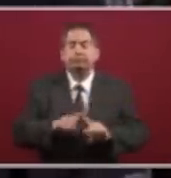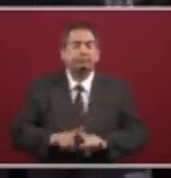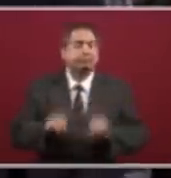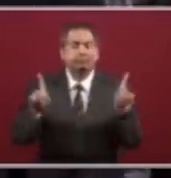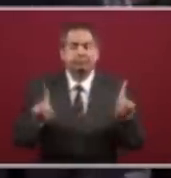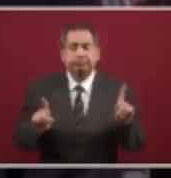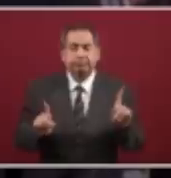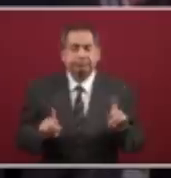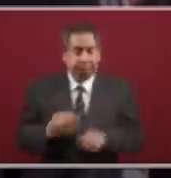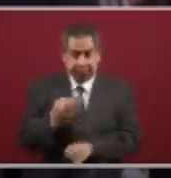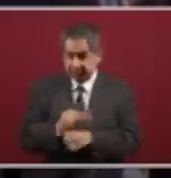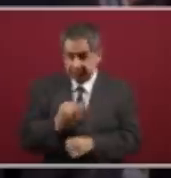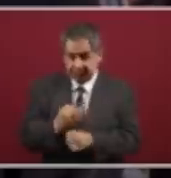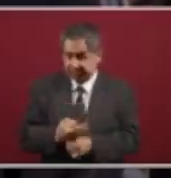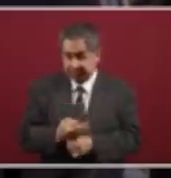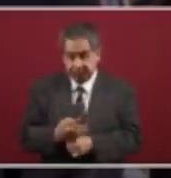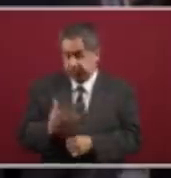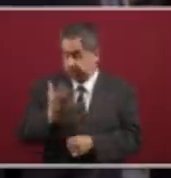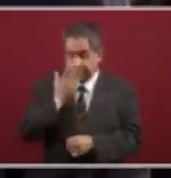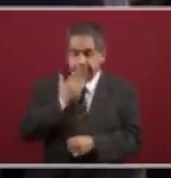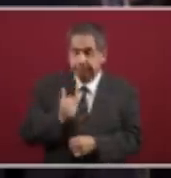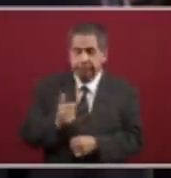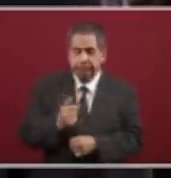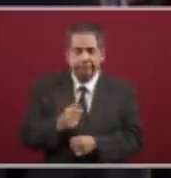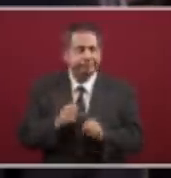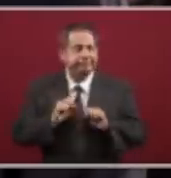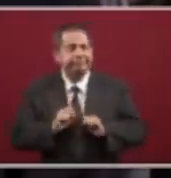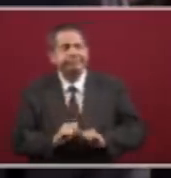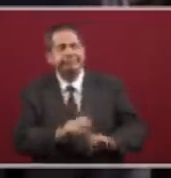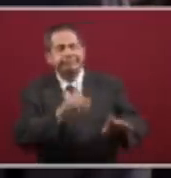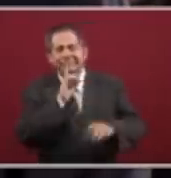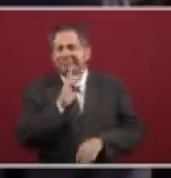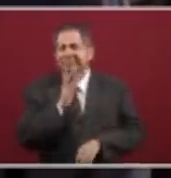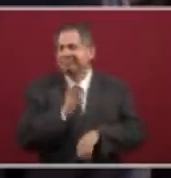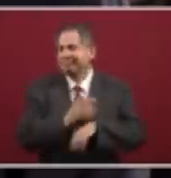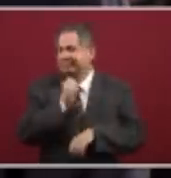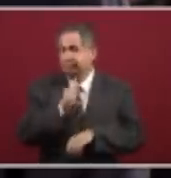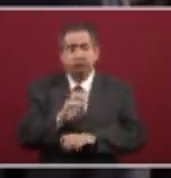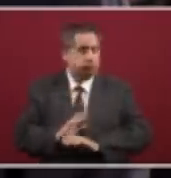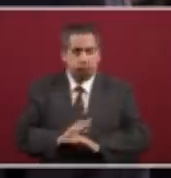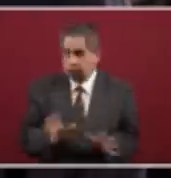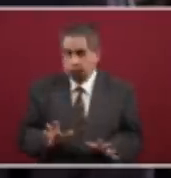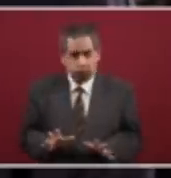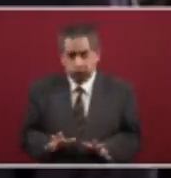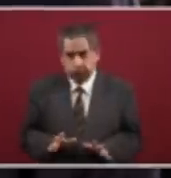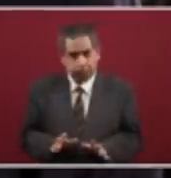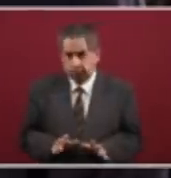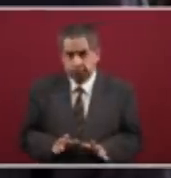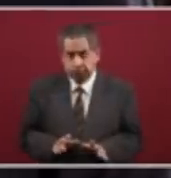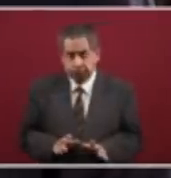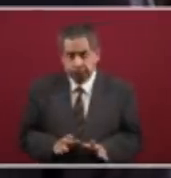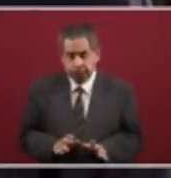prevalece la impunidad dónde